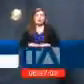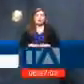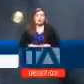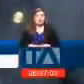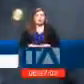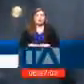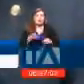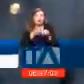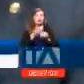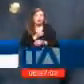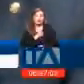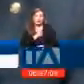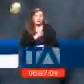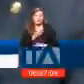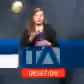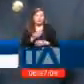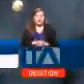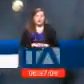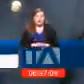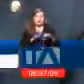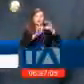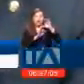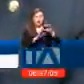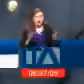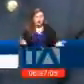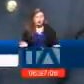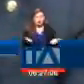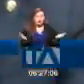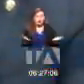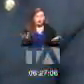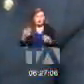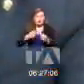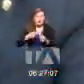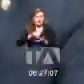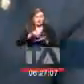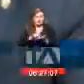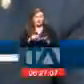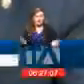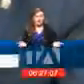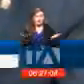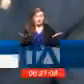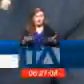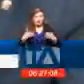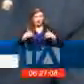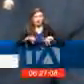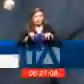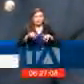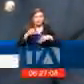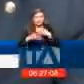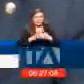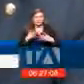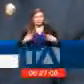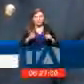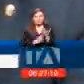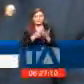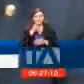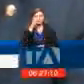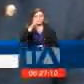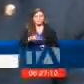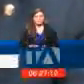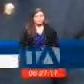¿Cuáles son los objetivos propios del Consejo de Participación? Promover la participación ciudadana y estimular procesos de deliberación pública y propiciar